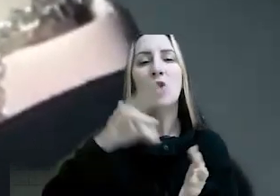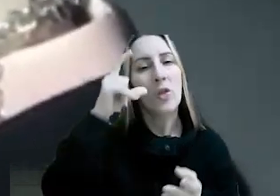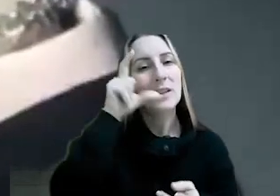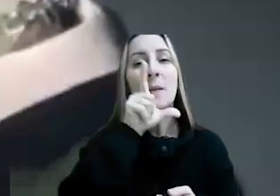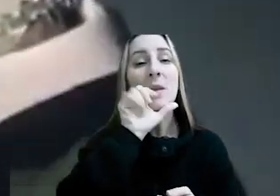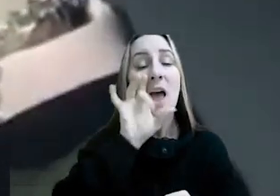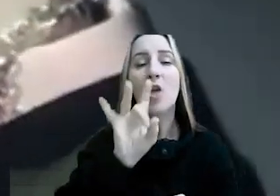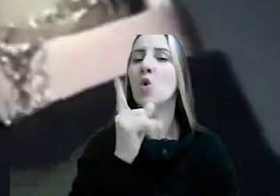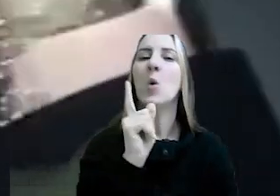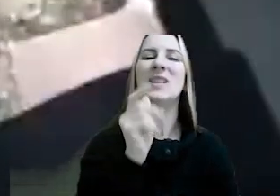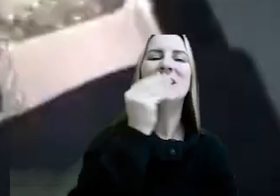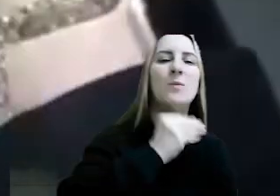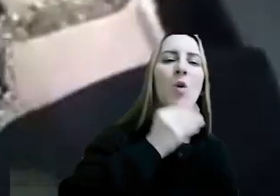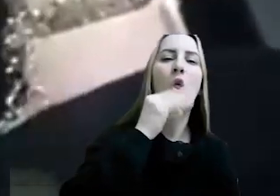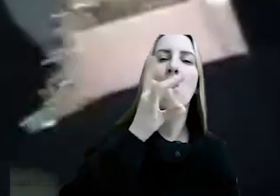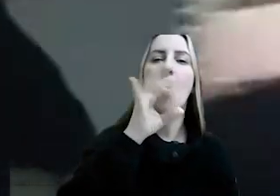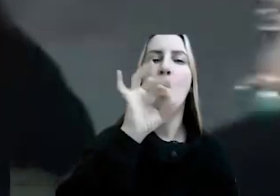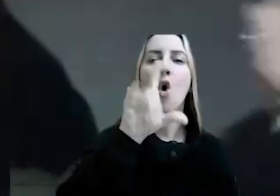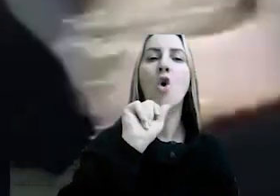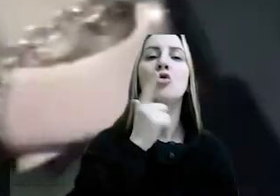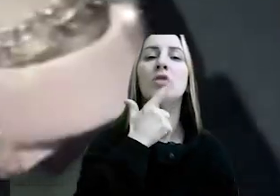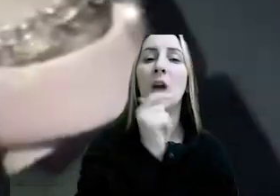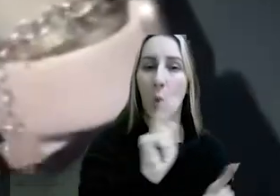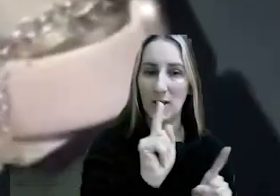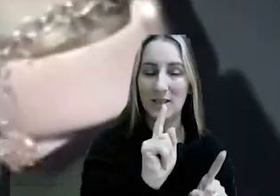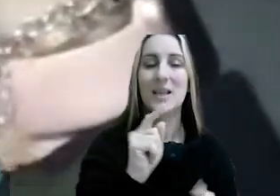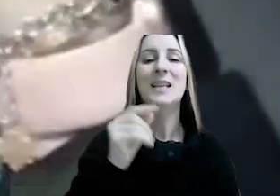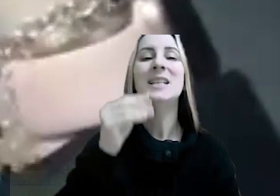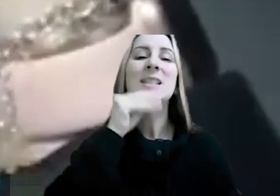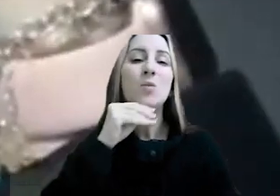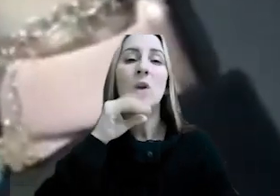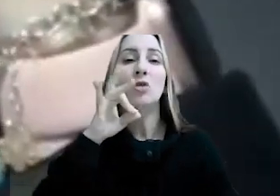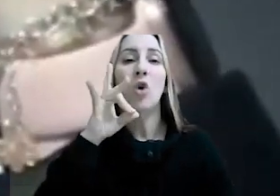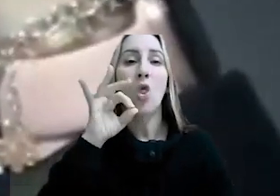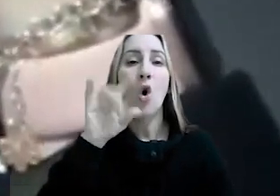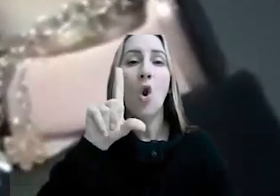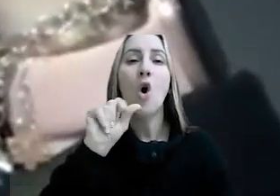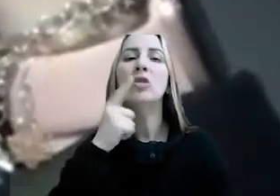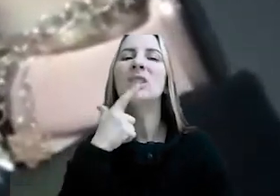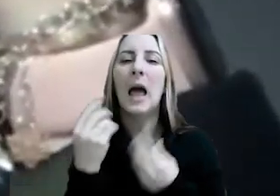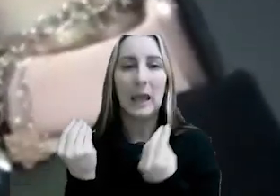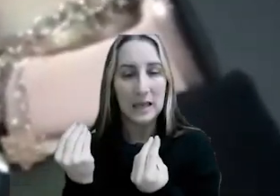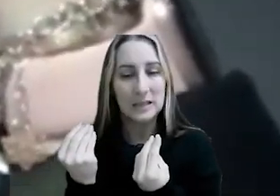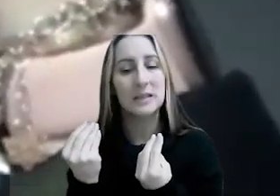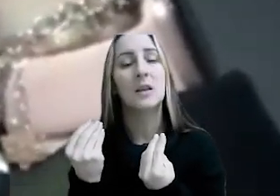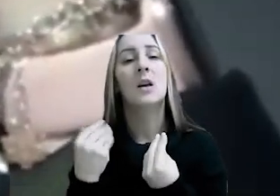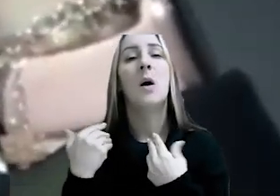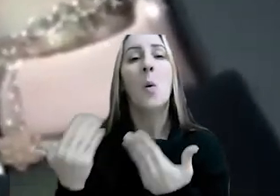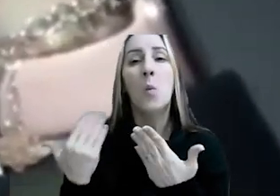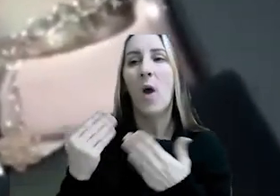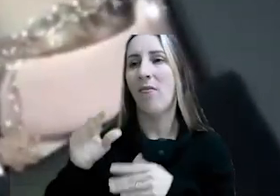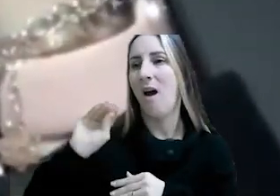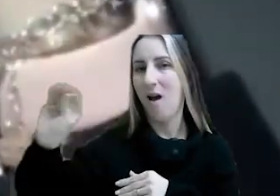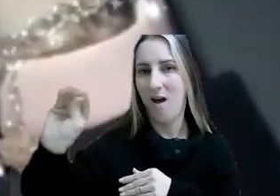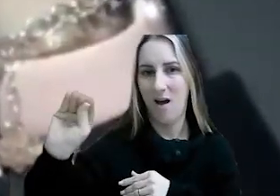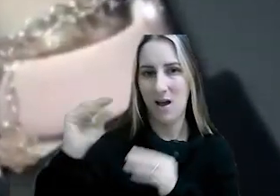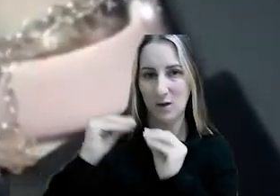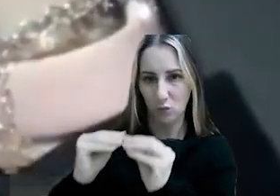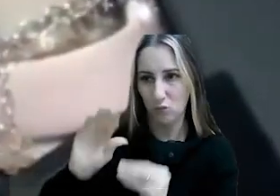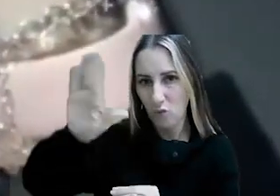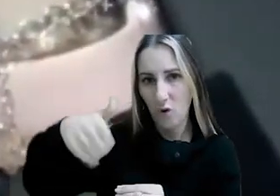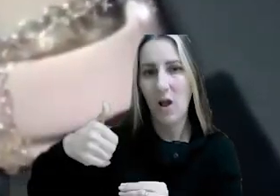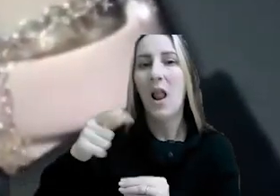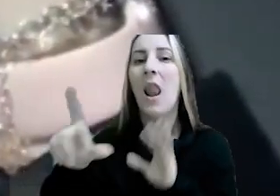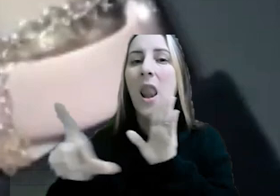dolosa. Simulación dolosa va a ser todo aquello que se pueda intimar bajo el artículo 14 de la